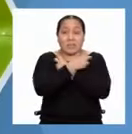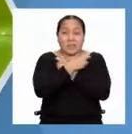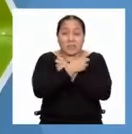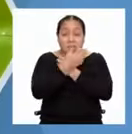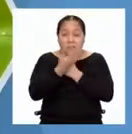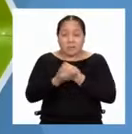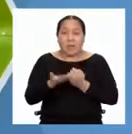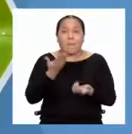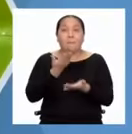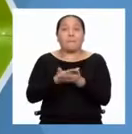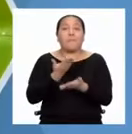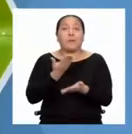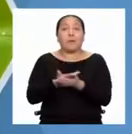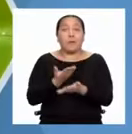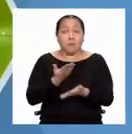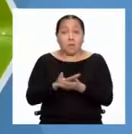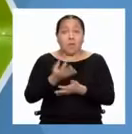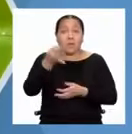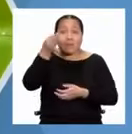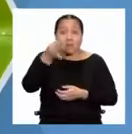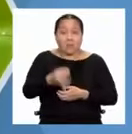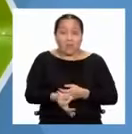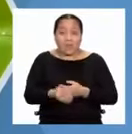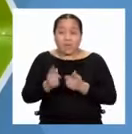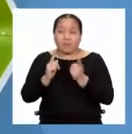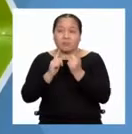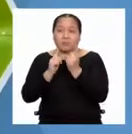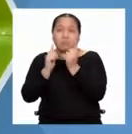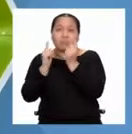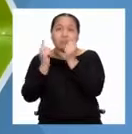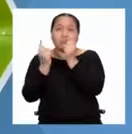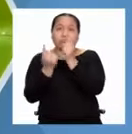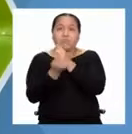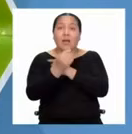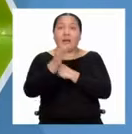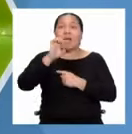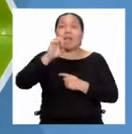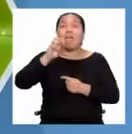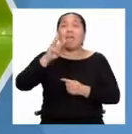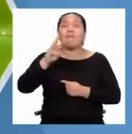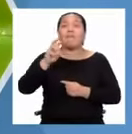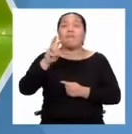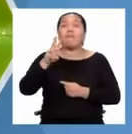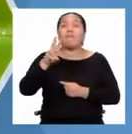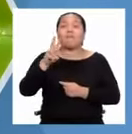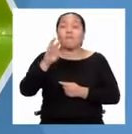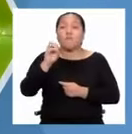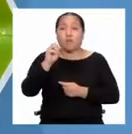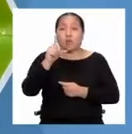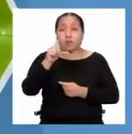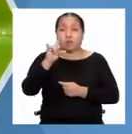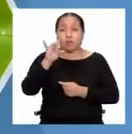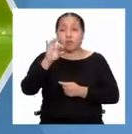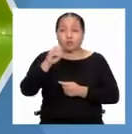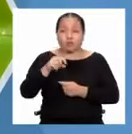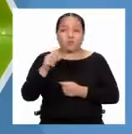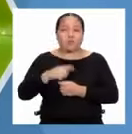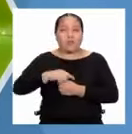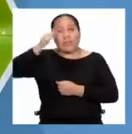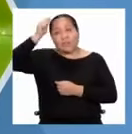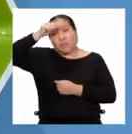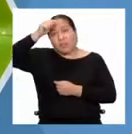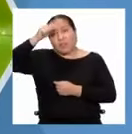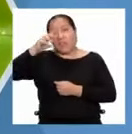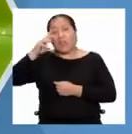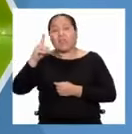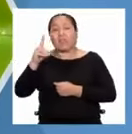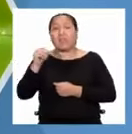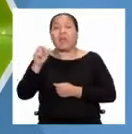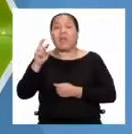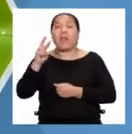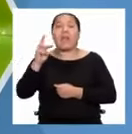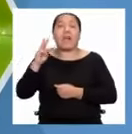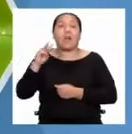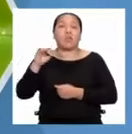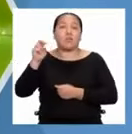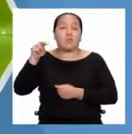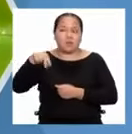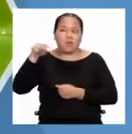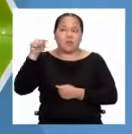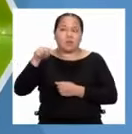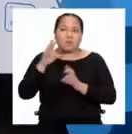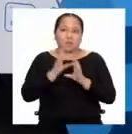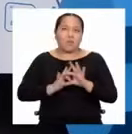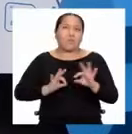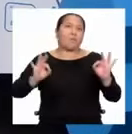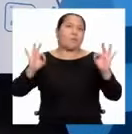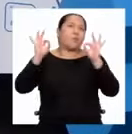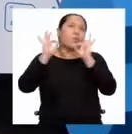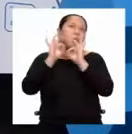prueba más sólida que demuestran que la evolución es real. Por eso los estudios de Darwin y Lamarck fueron y son